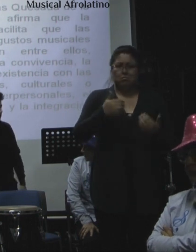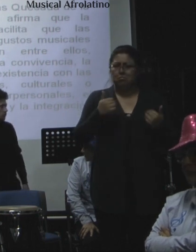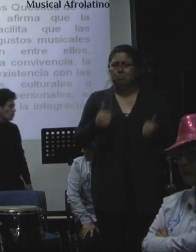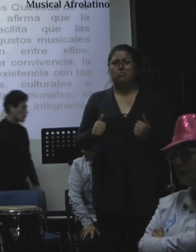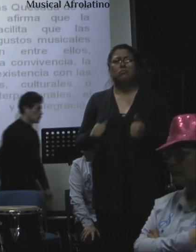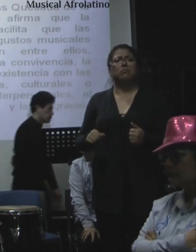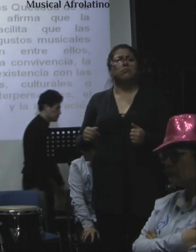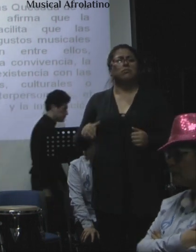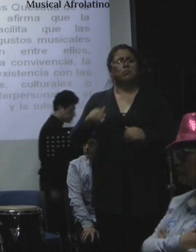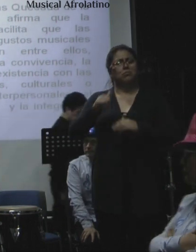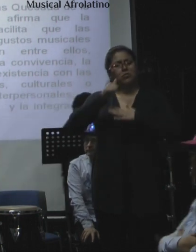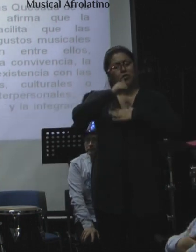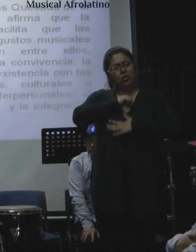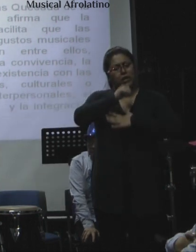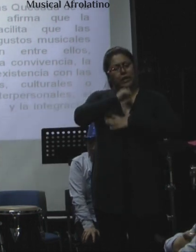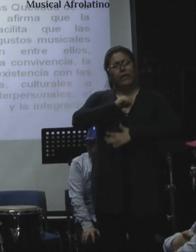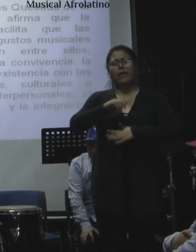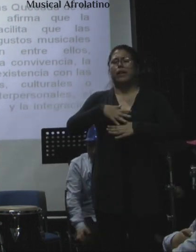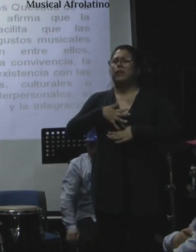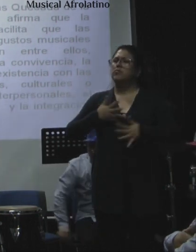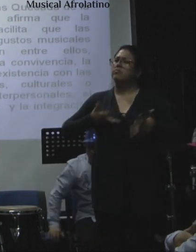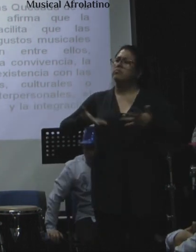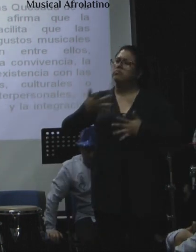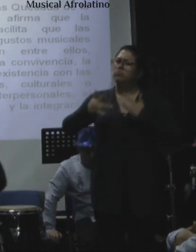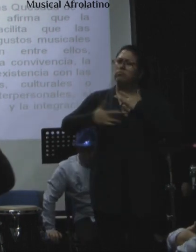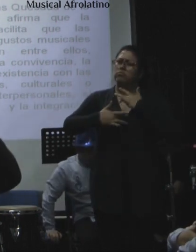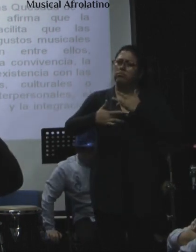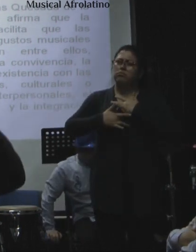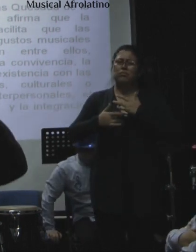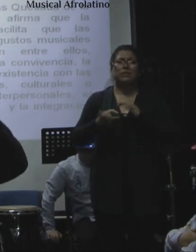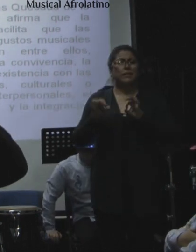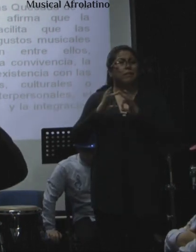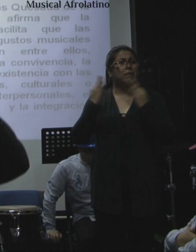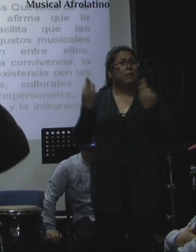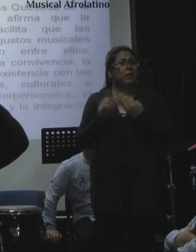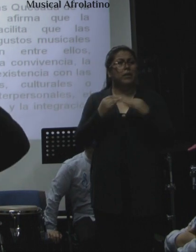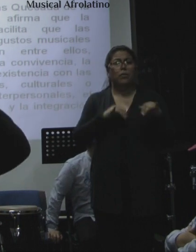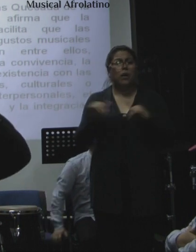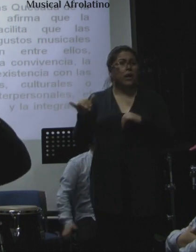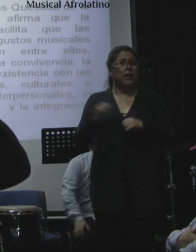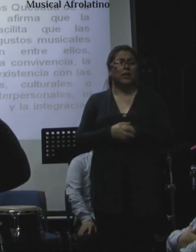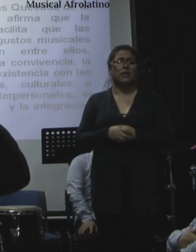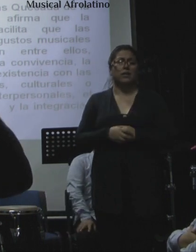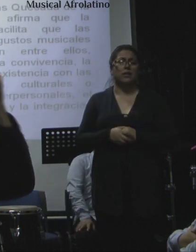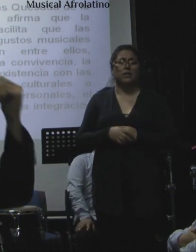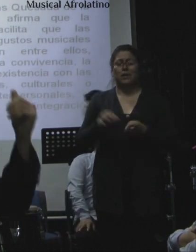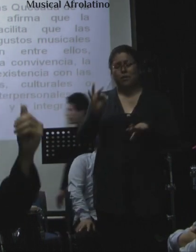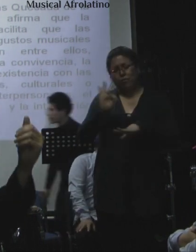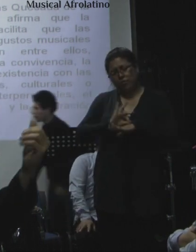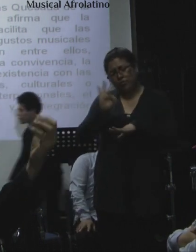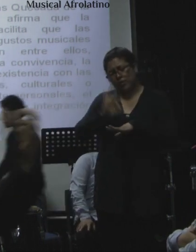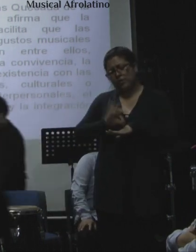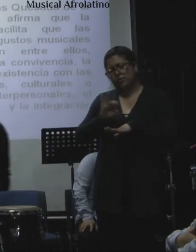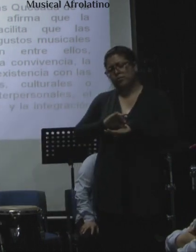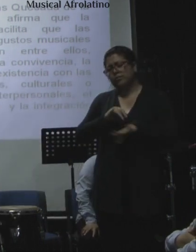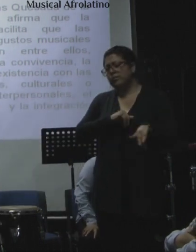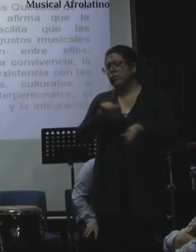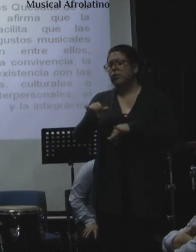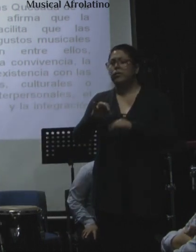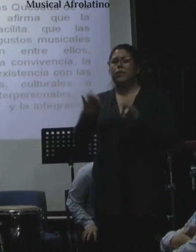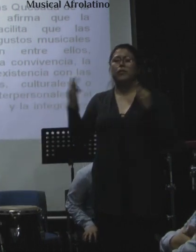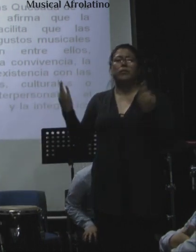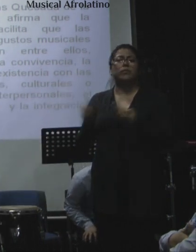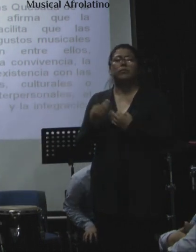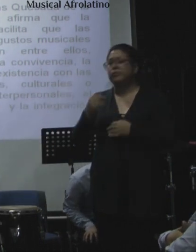ser tolerantes, ser solidarios. O sea, esto se volvió una familia, ¿sí? Esto es una fundación. Y el